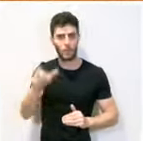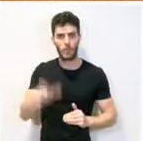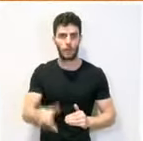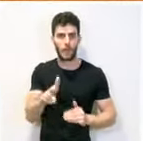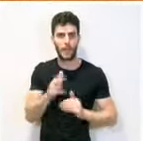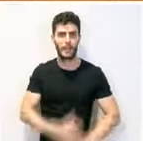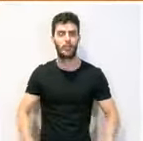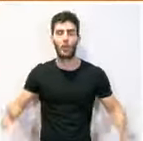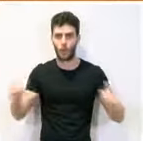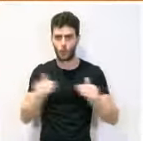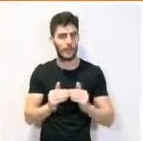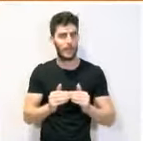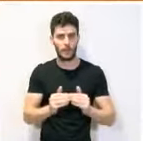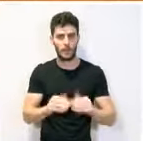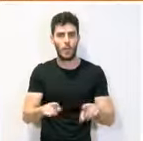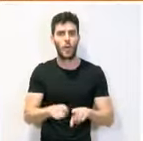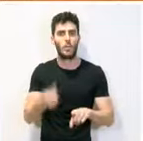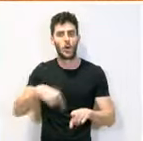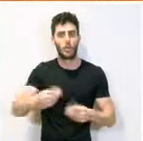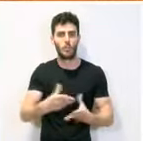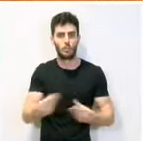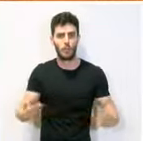persona que, como muchos han demostrado,